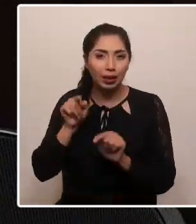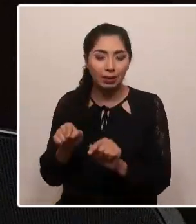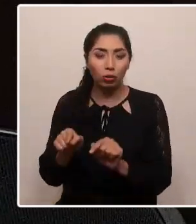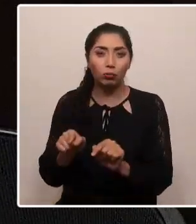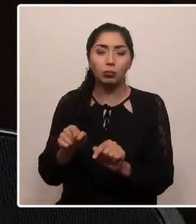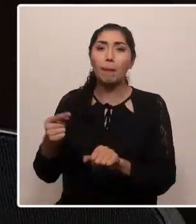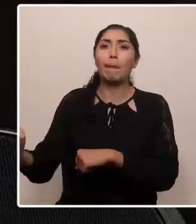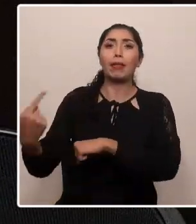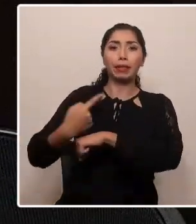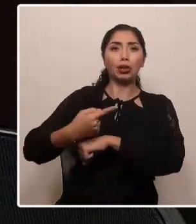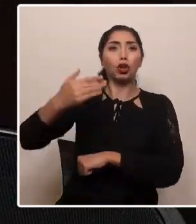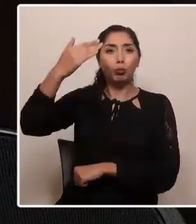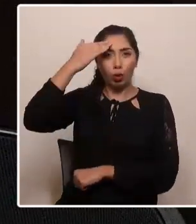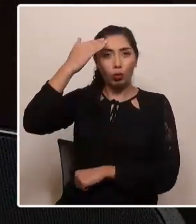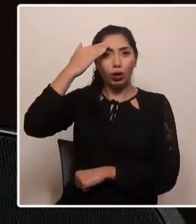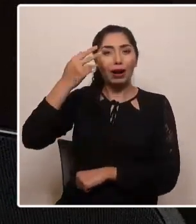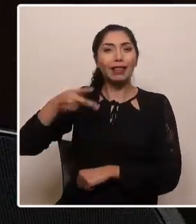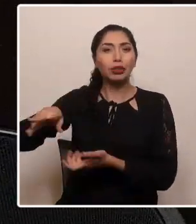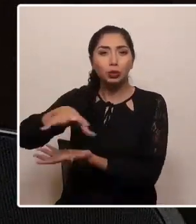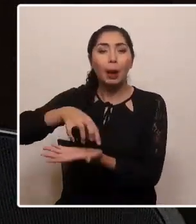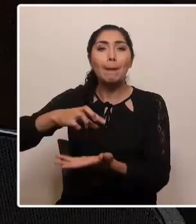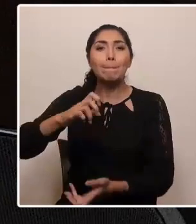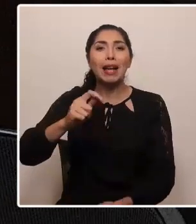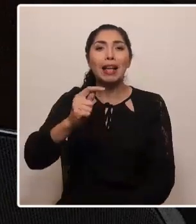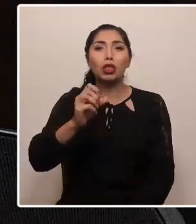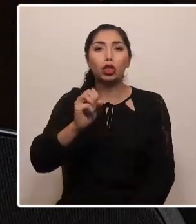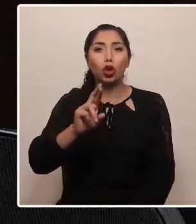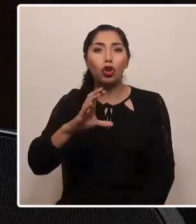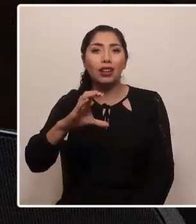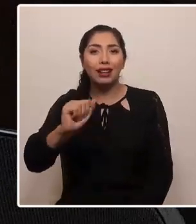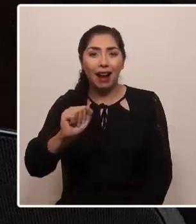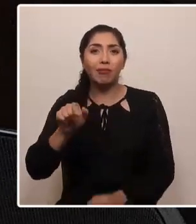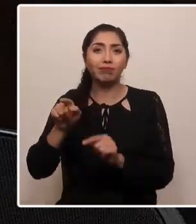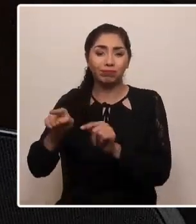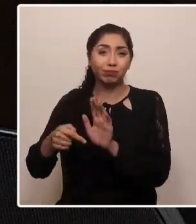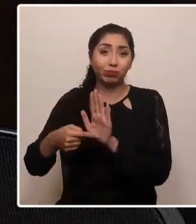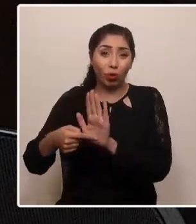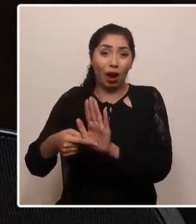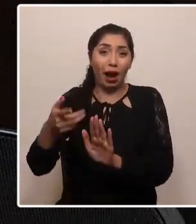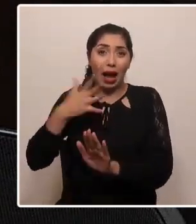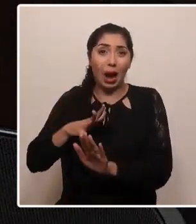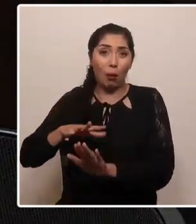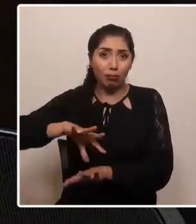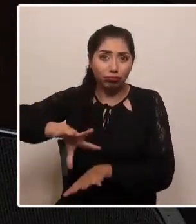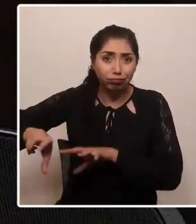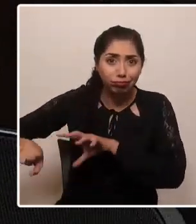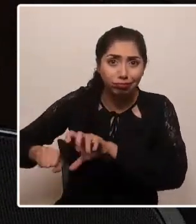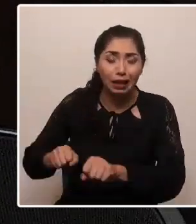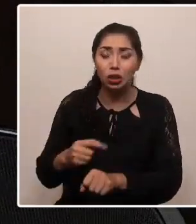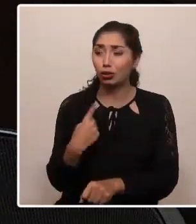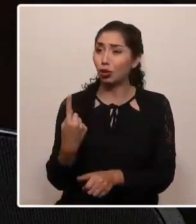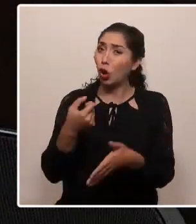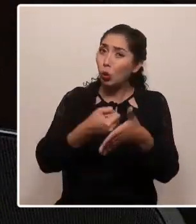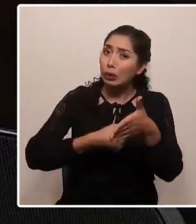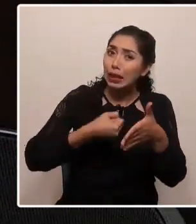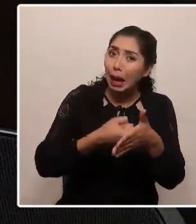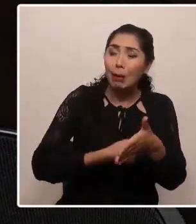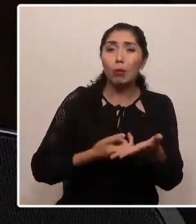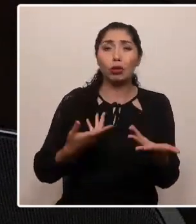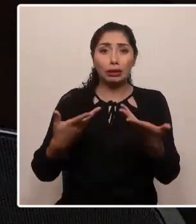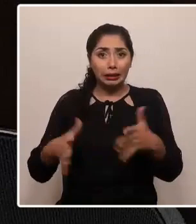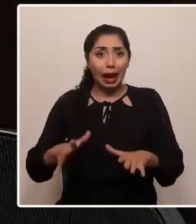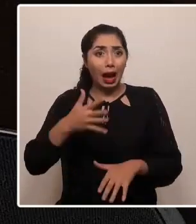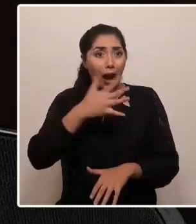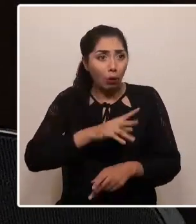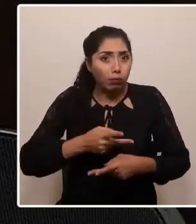que traemos desde Petorca, símbolo del saqueo del agua, y desde el Modatima, donde hemos luchado por su desprivatización. Porque el agua es un